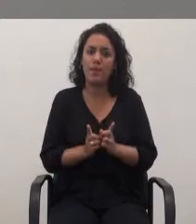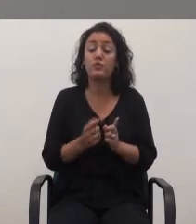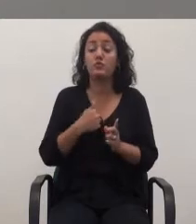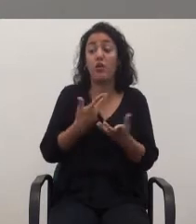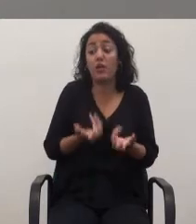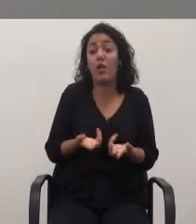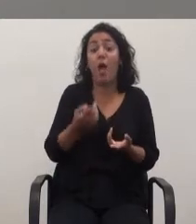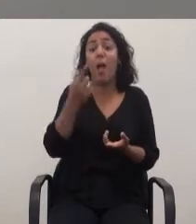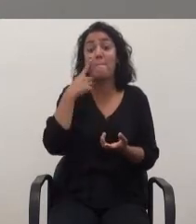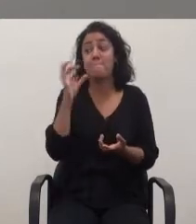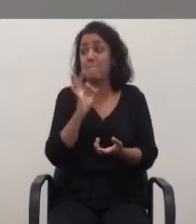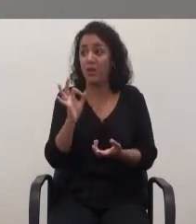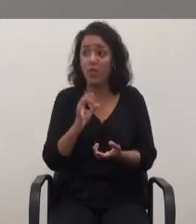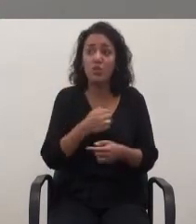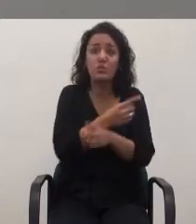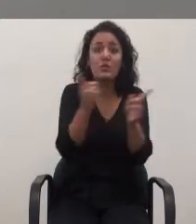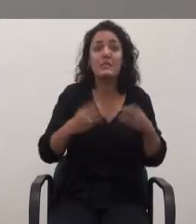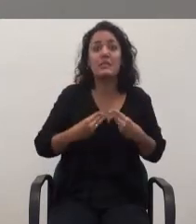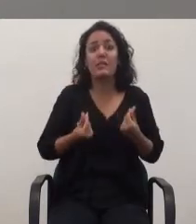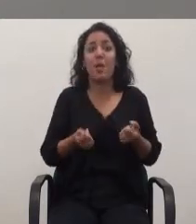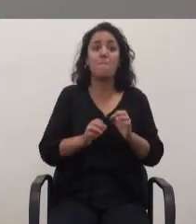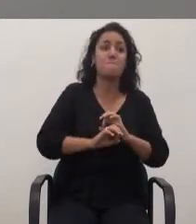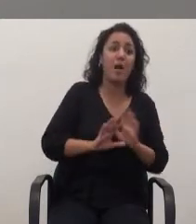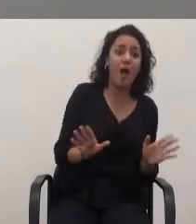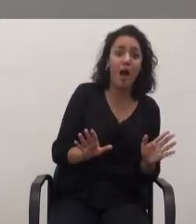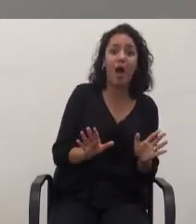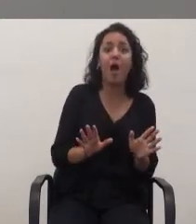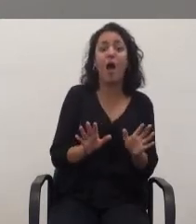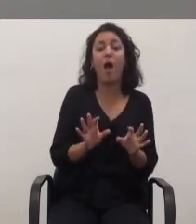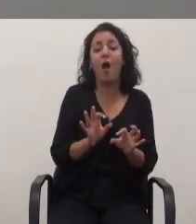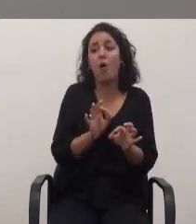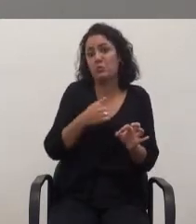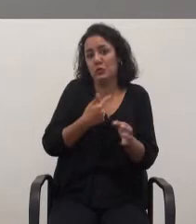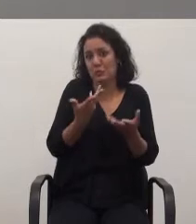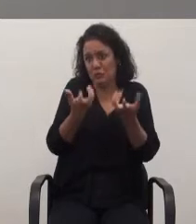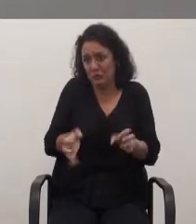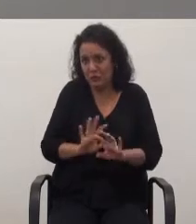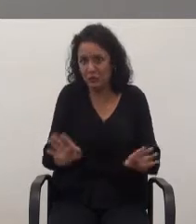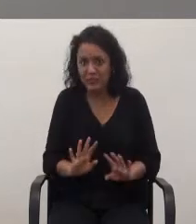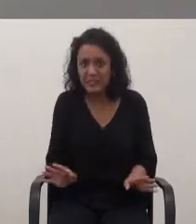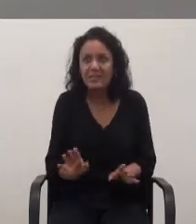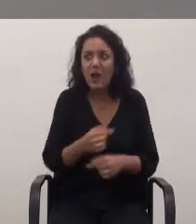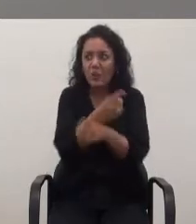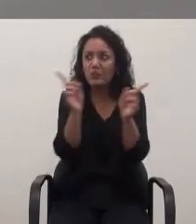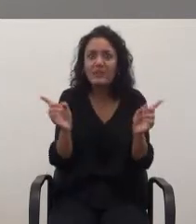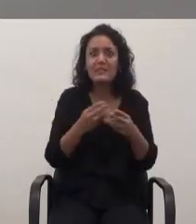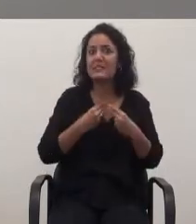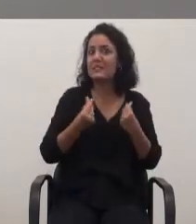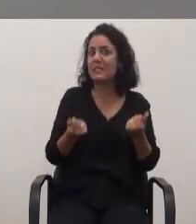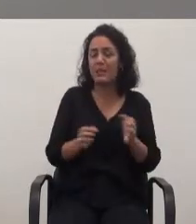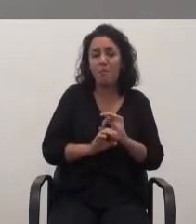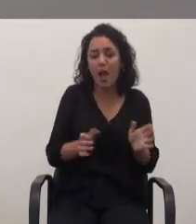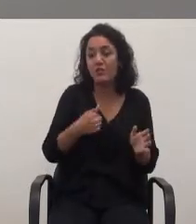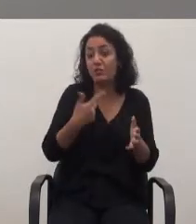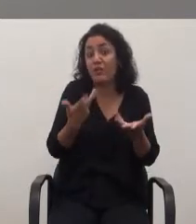por si alguna vez se hice sentir alguno un poco mal o... no fue la idea era siempre con la mejor